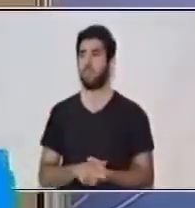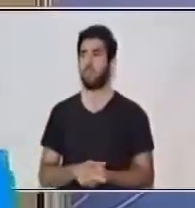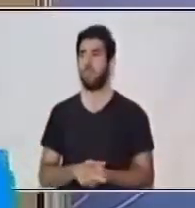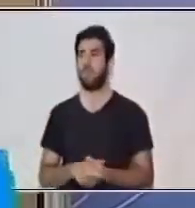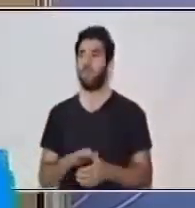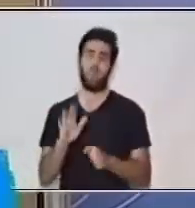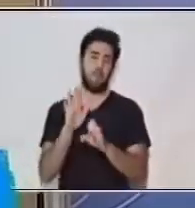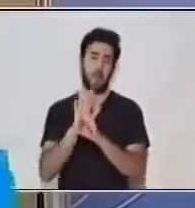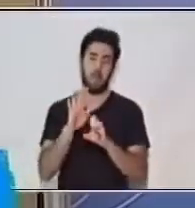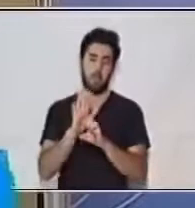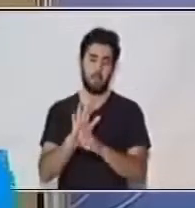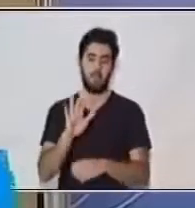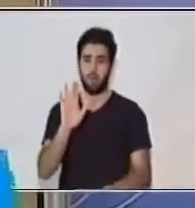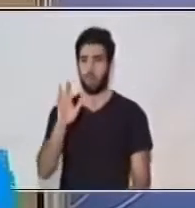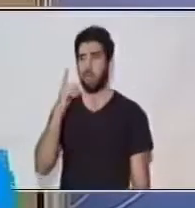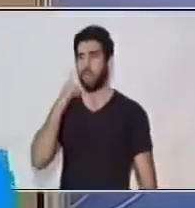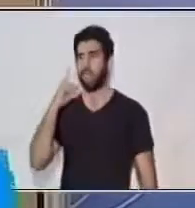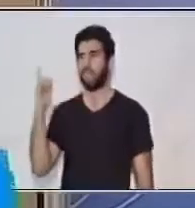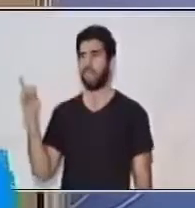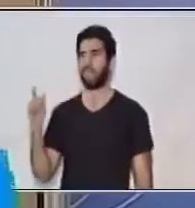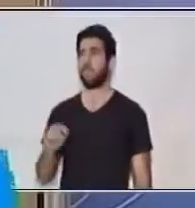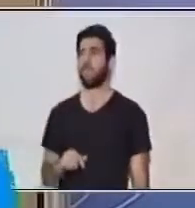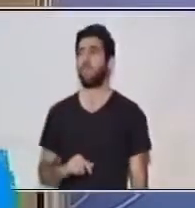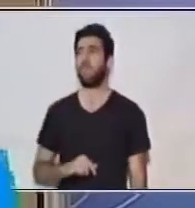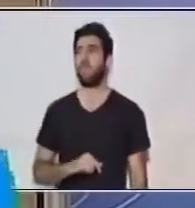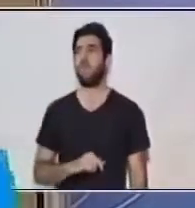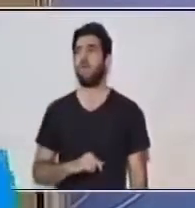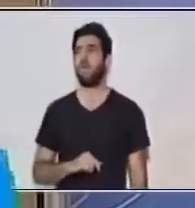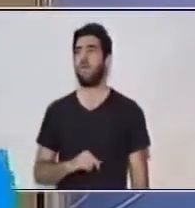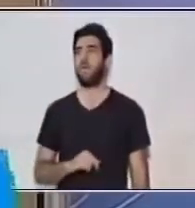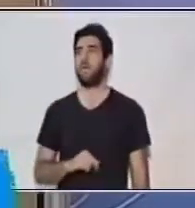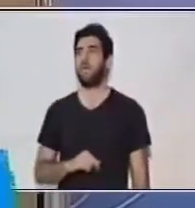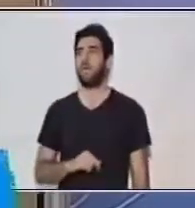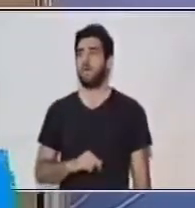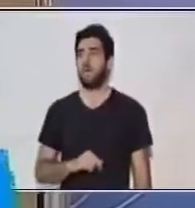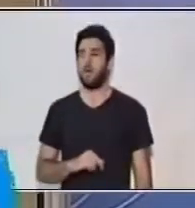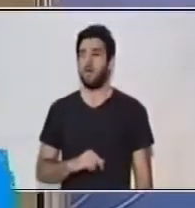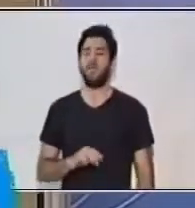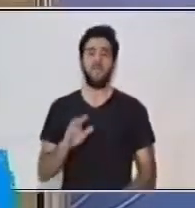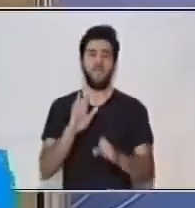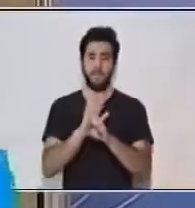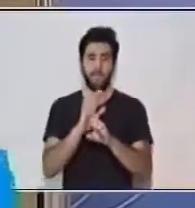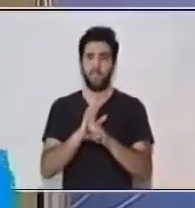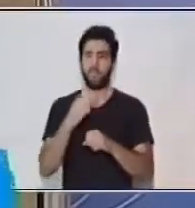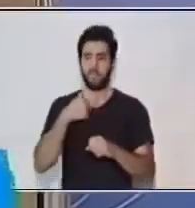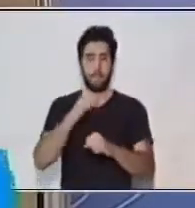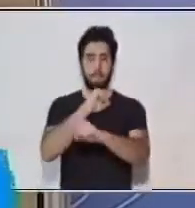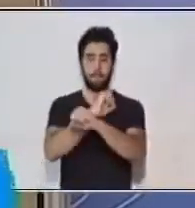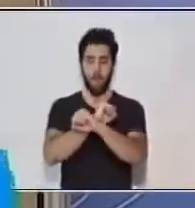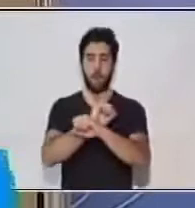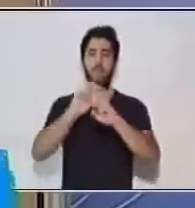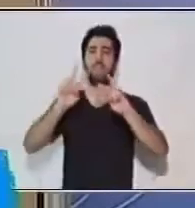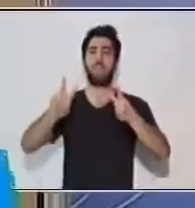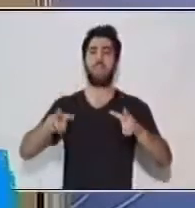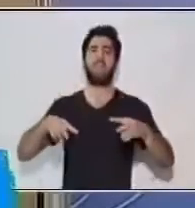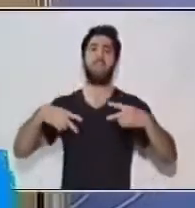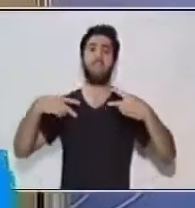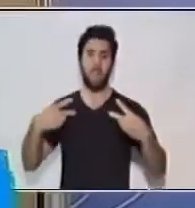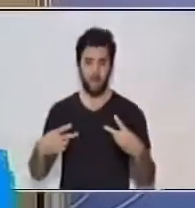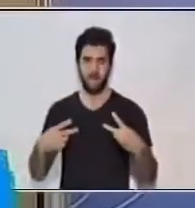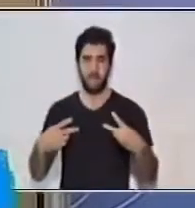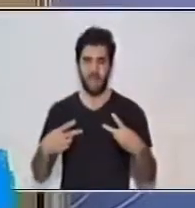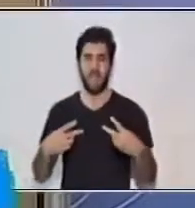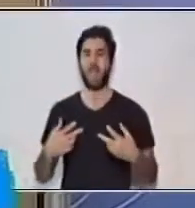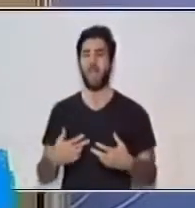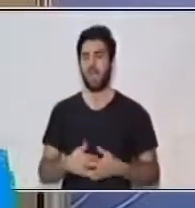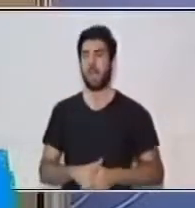utilizo una amplificación, voy a multiplicarlo, o sea, el doble, ¿sí? El doble